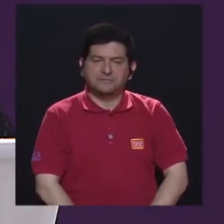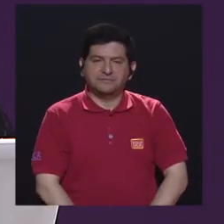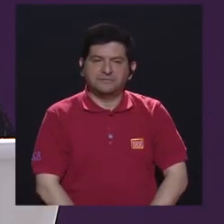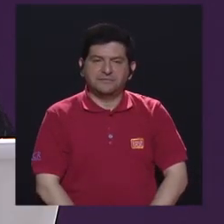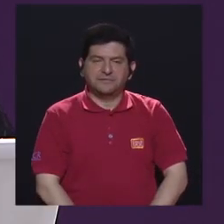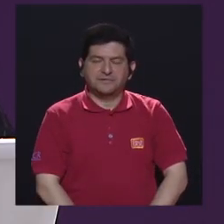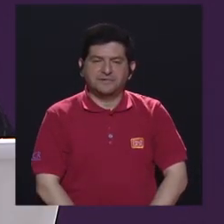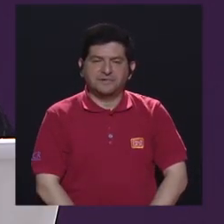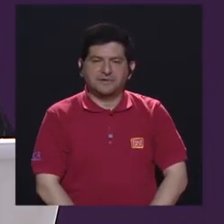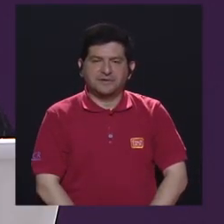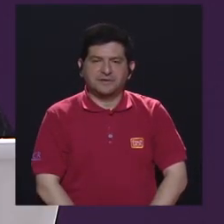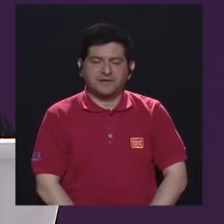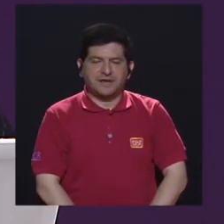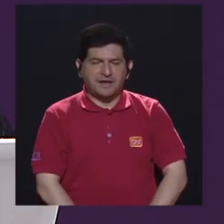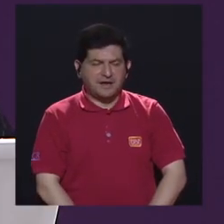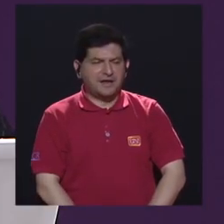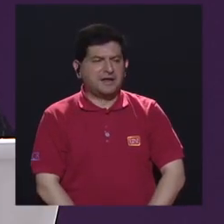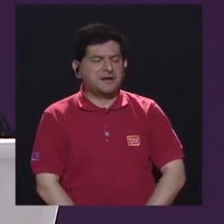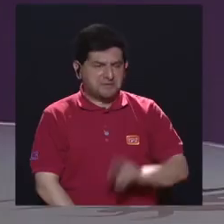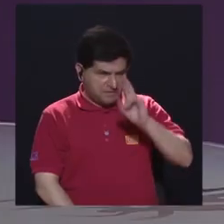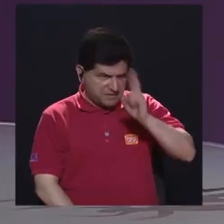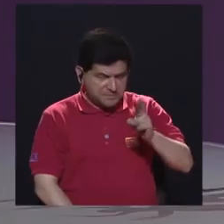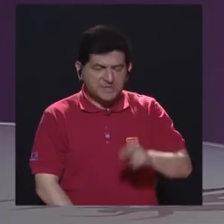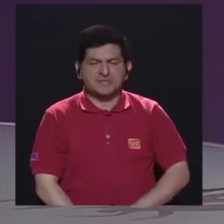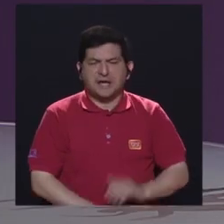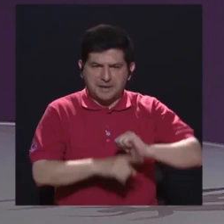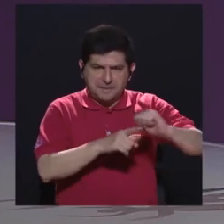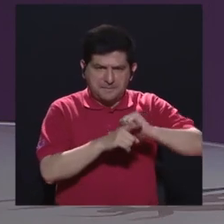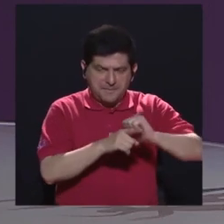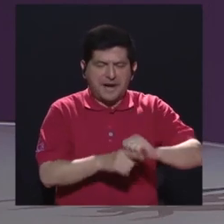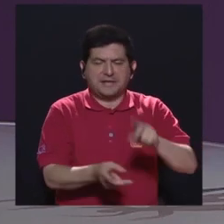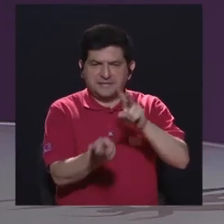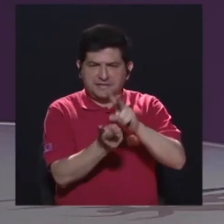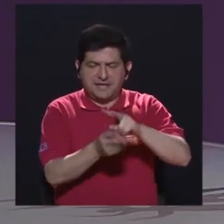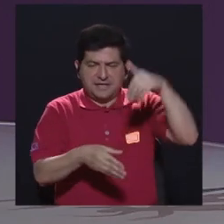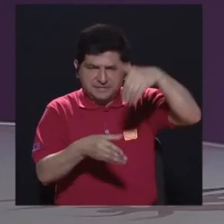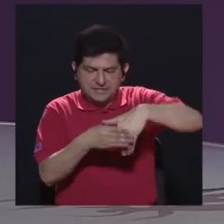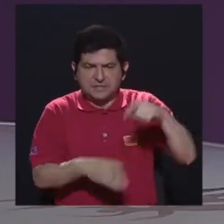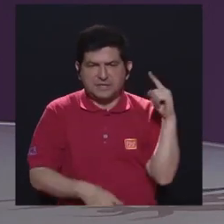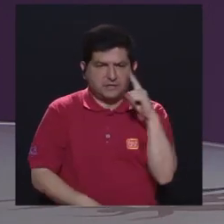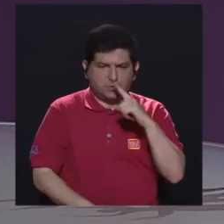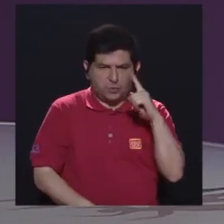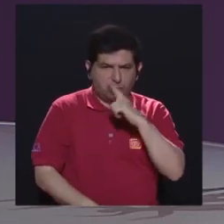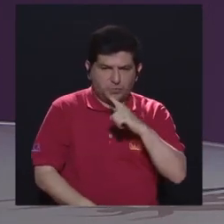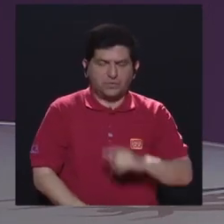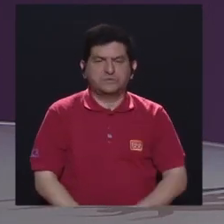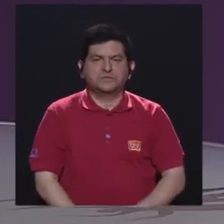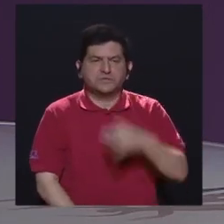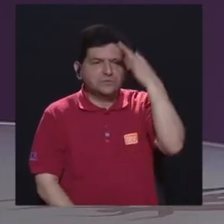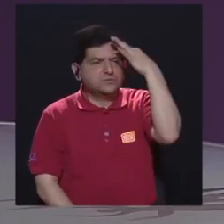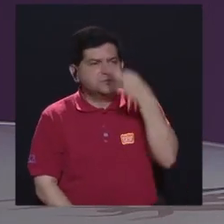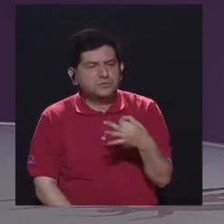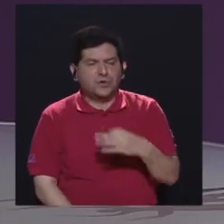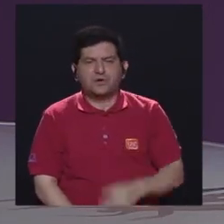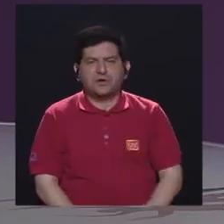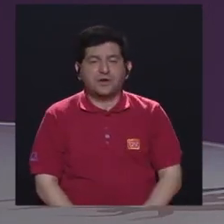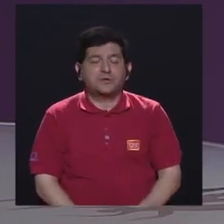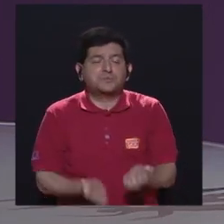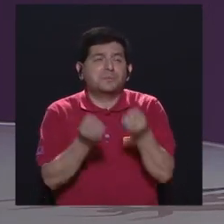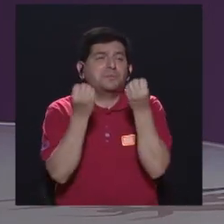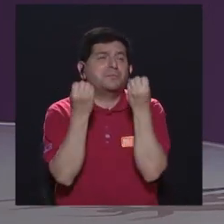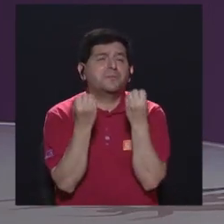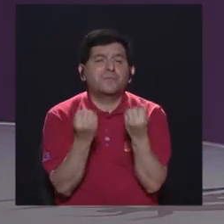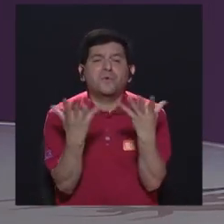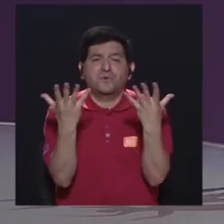El reconocimiento de las formas y prácticas sexuales dentro de la práctica prostitutiva me parece que es un mar